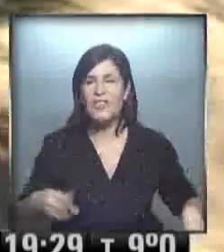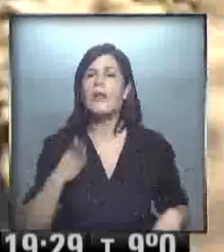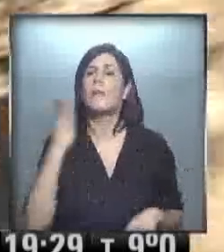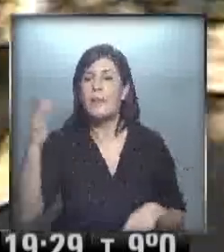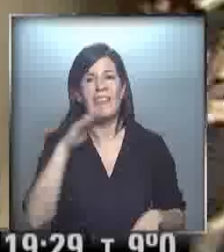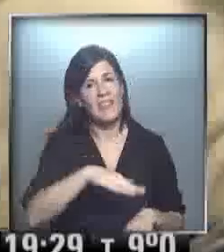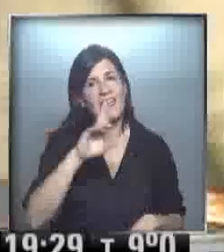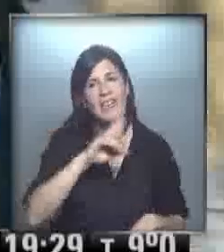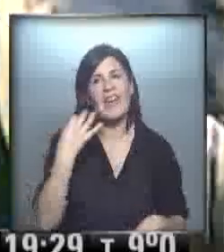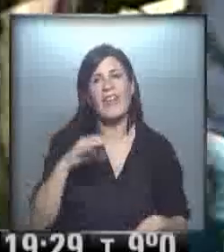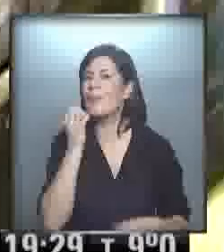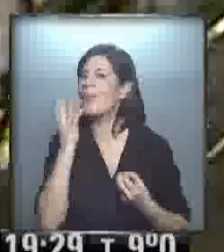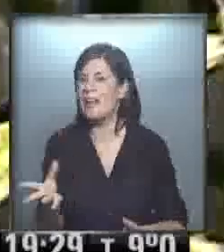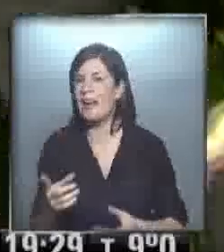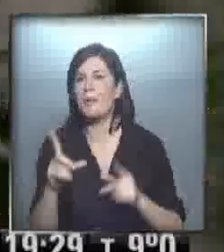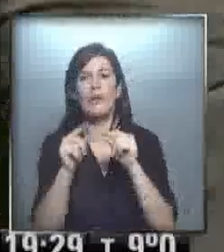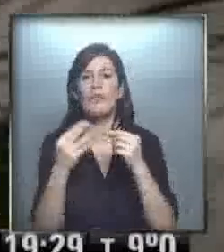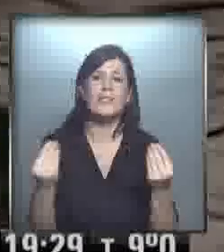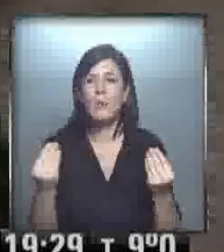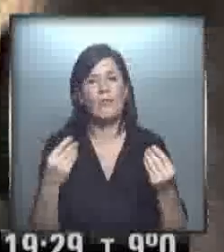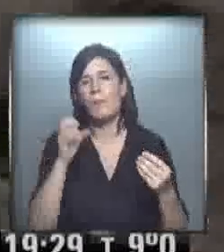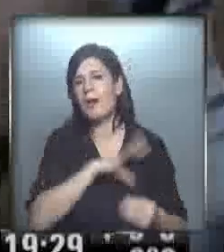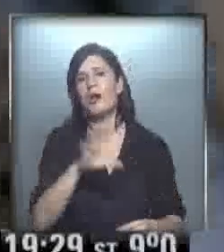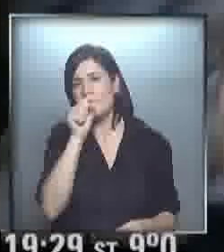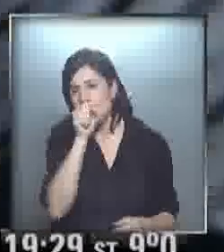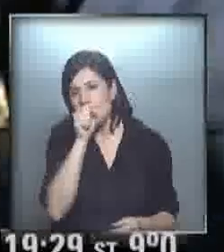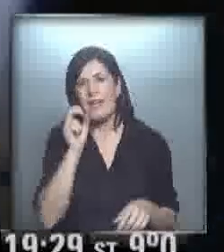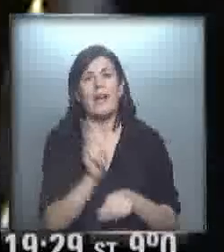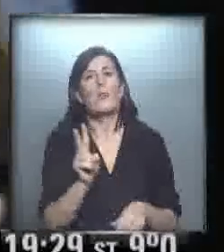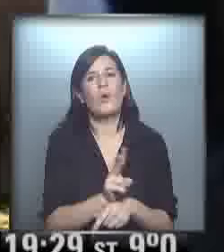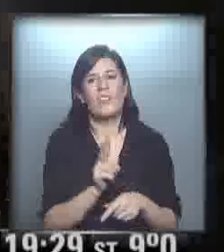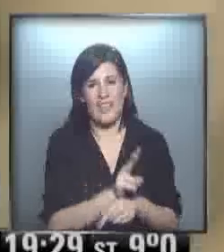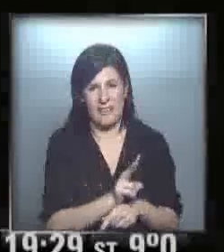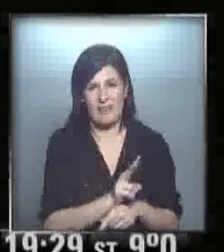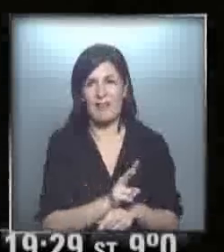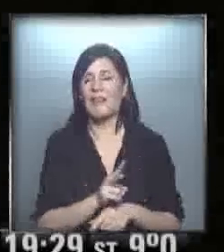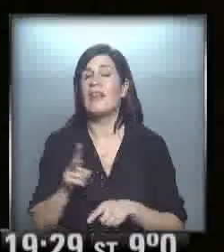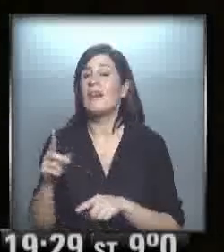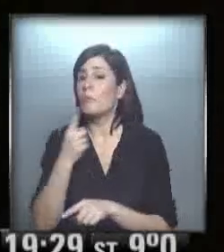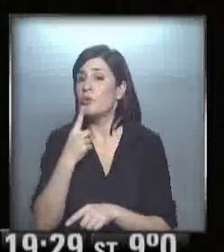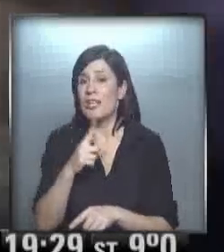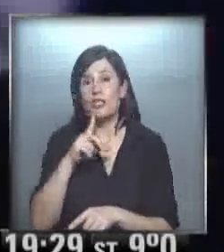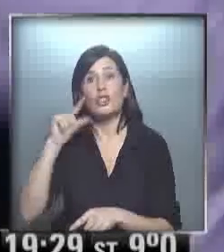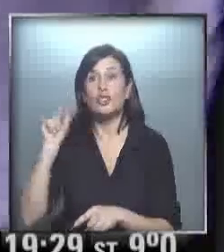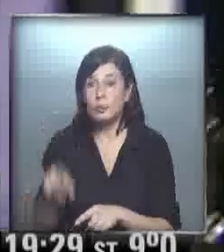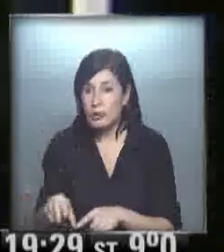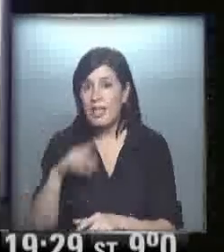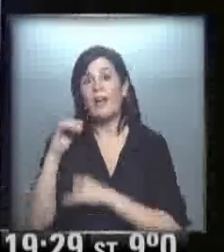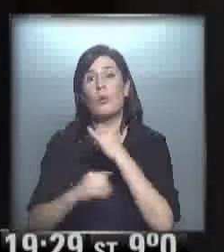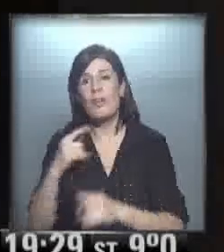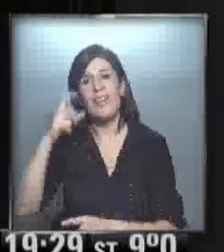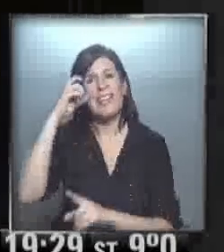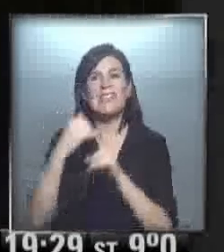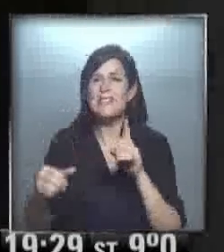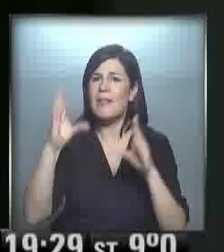aclaró que no dirá la fecha para preservar sus derechos. En tanto, una tía de Benítez manifestó que alrededor de las 10:30 de la